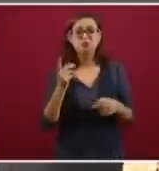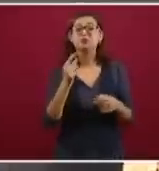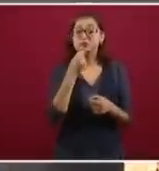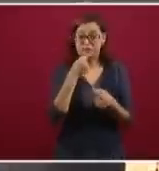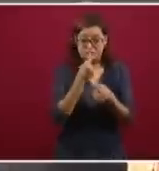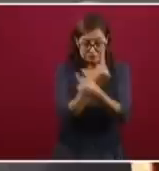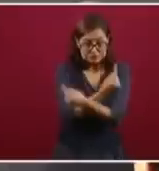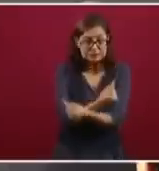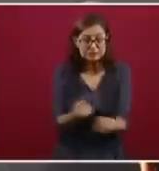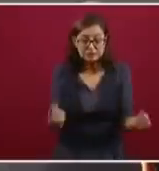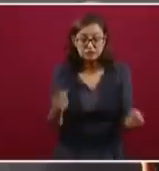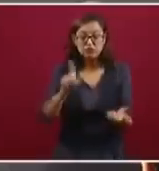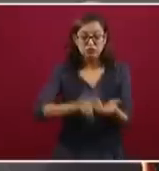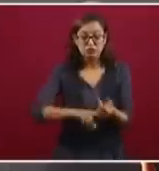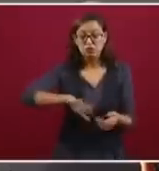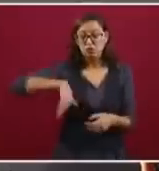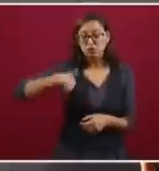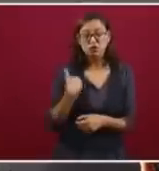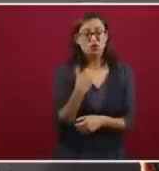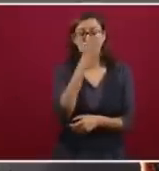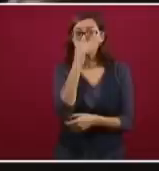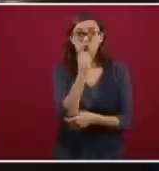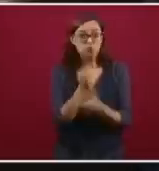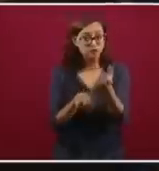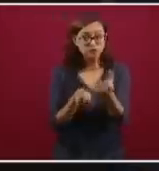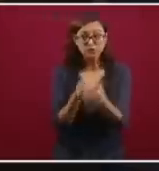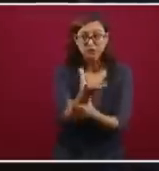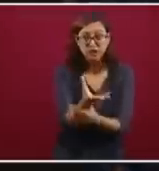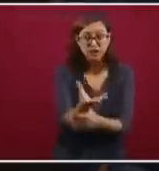legislativo, niños que estaban en la guardería.